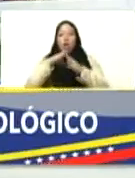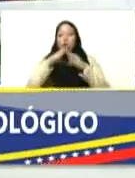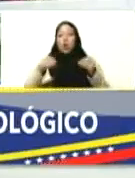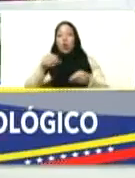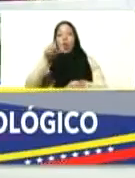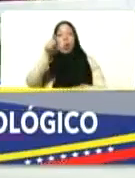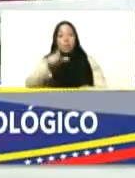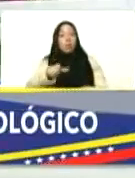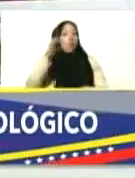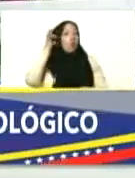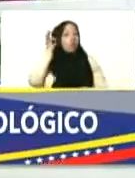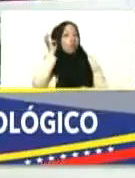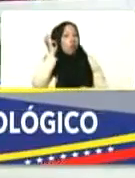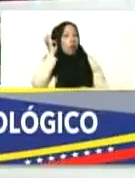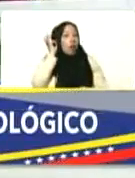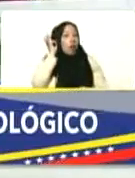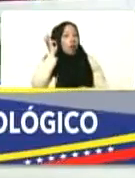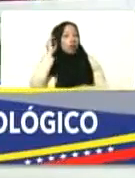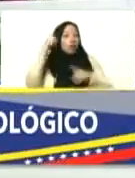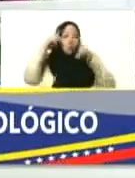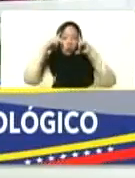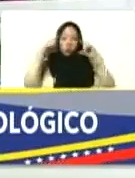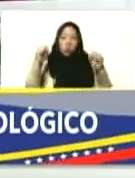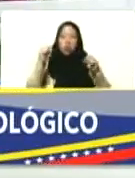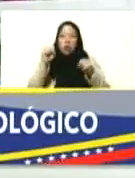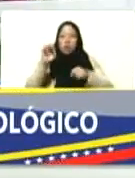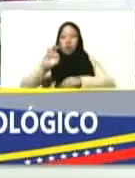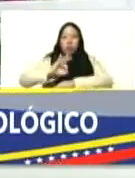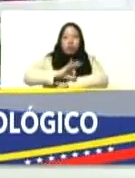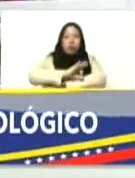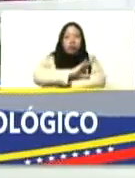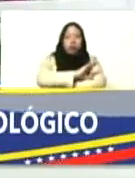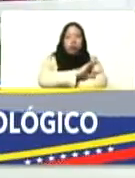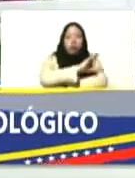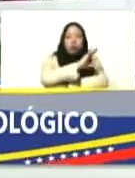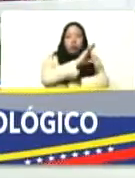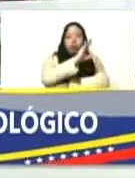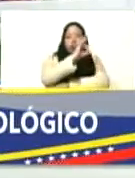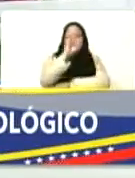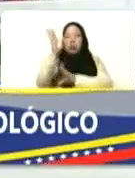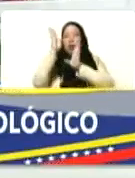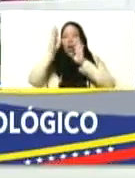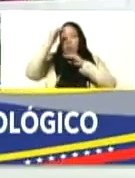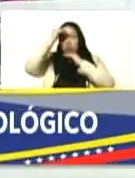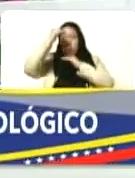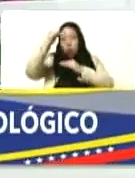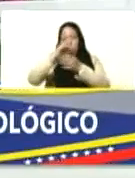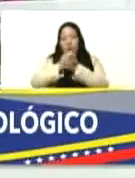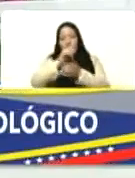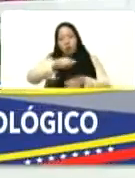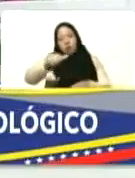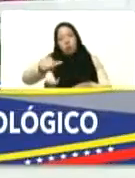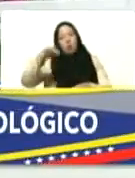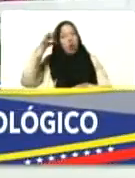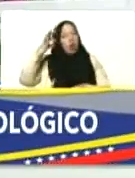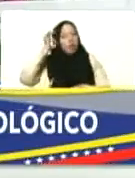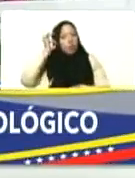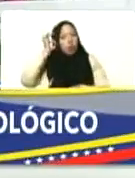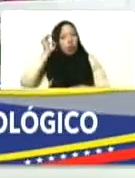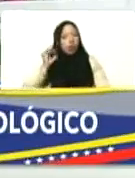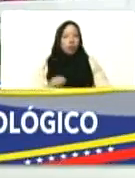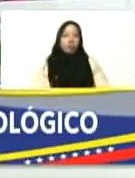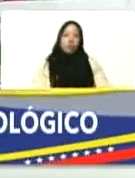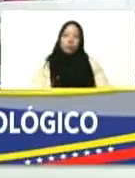y además dedicado 24 horas del día a atender. Aquí yo tengo un plan que me ha